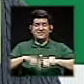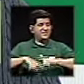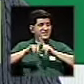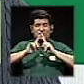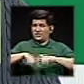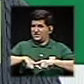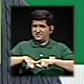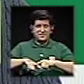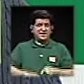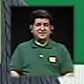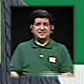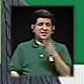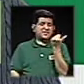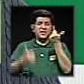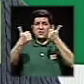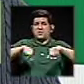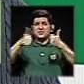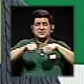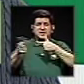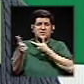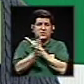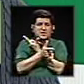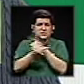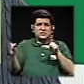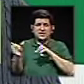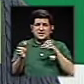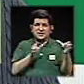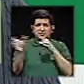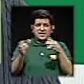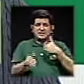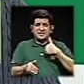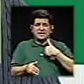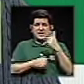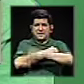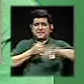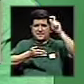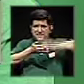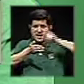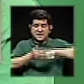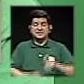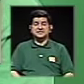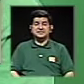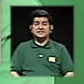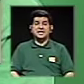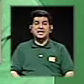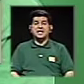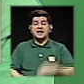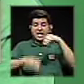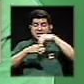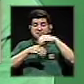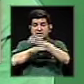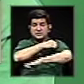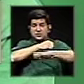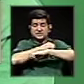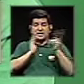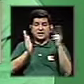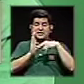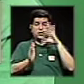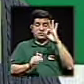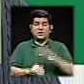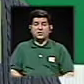de Cuántos tratados de libre comercio un país firme y de hecho la inversión extranjera colapsó en el 2009 en el sector